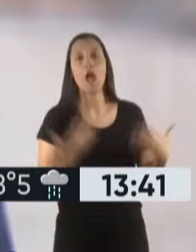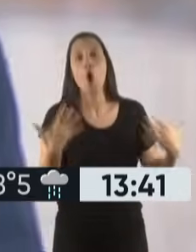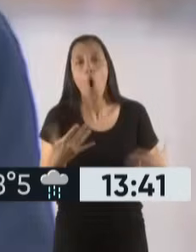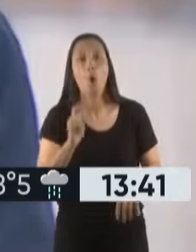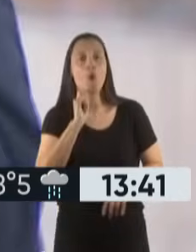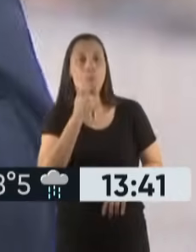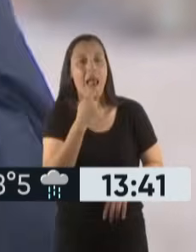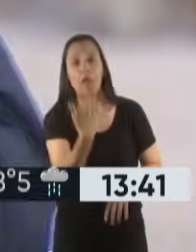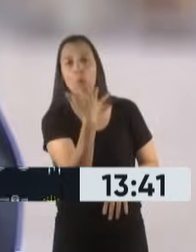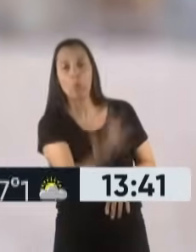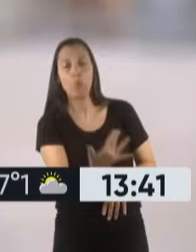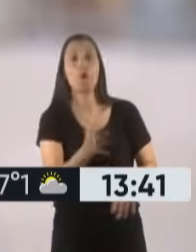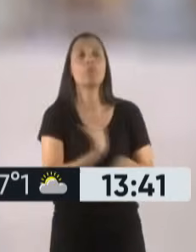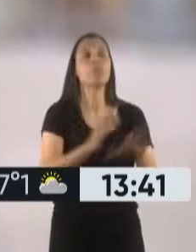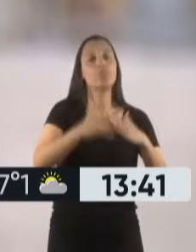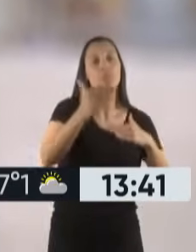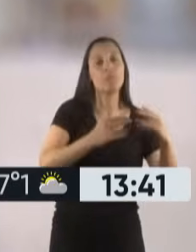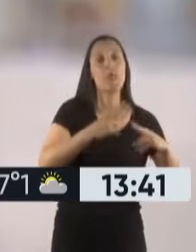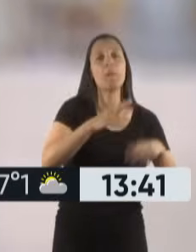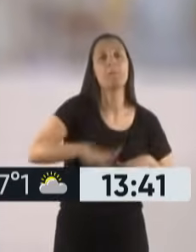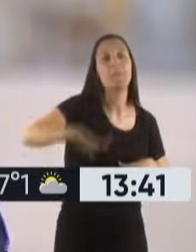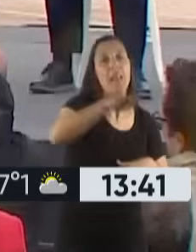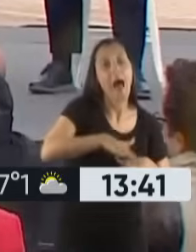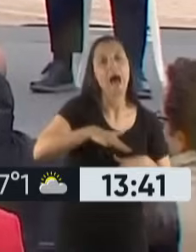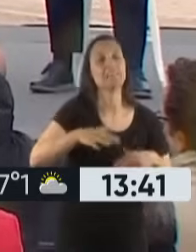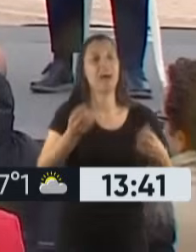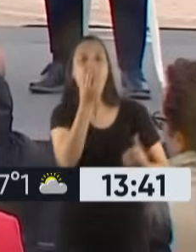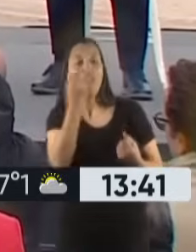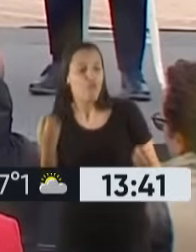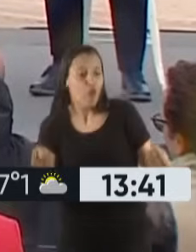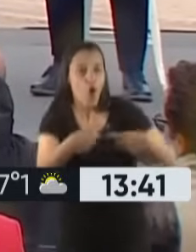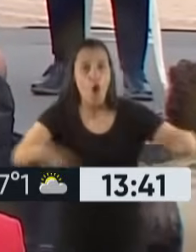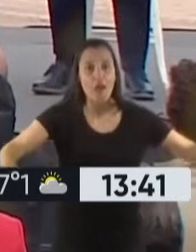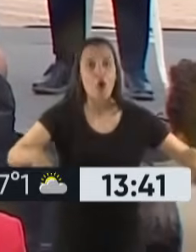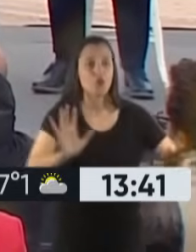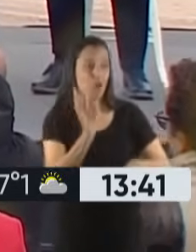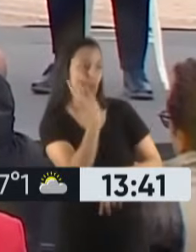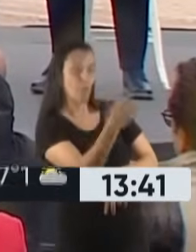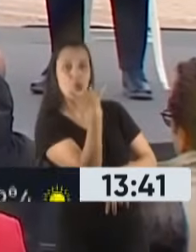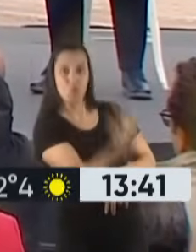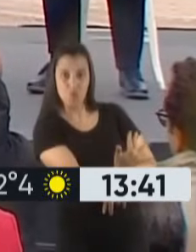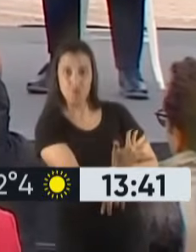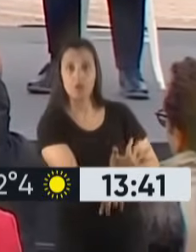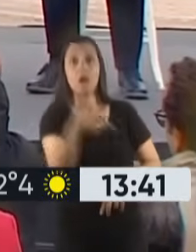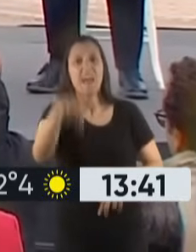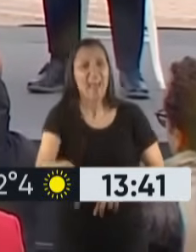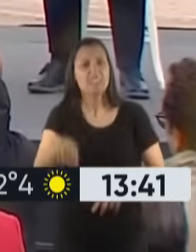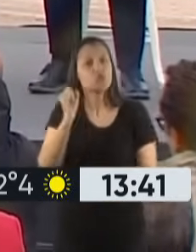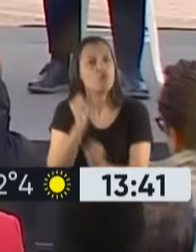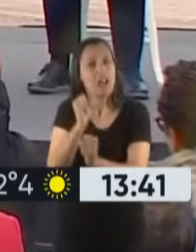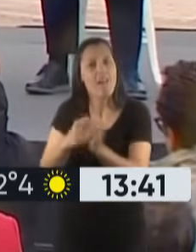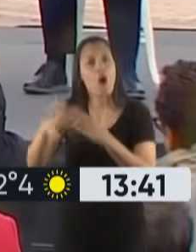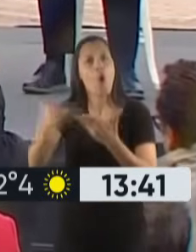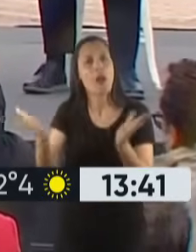plaza, poner palmeras en los bulevares. Esta es una obra que va bajo tierra, que es sucia, pero